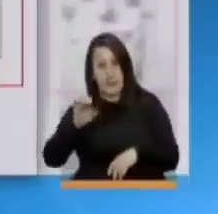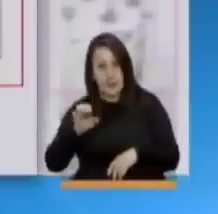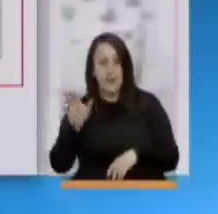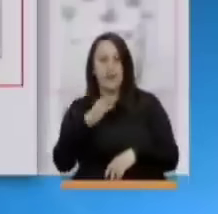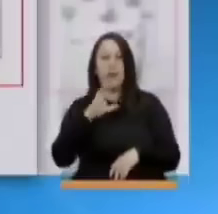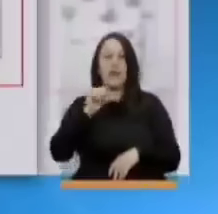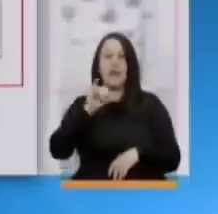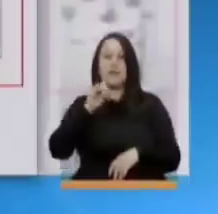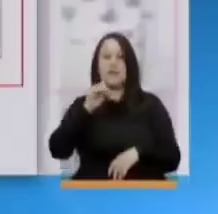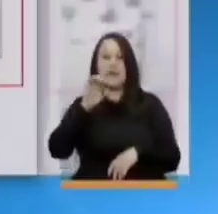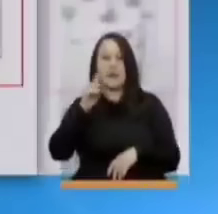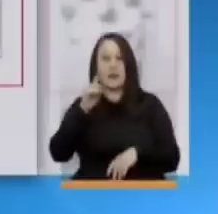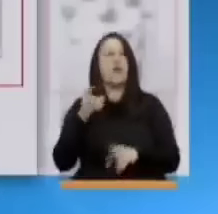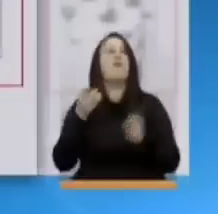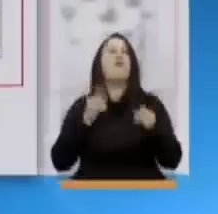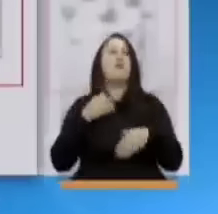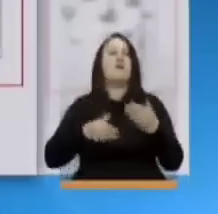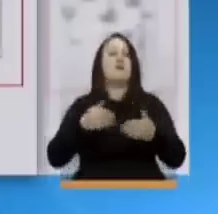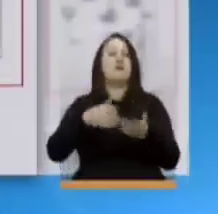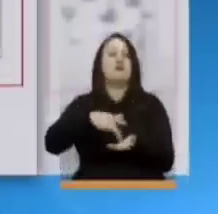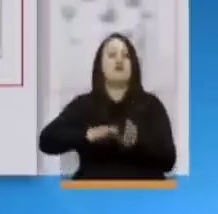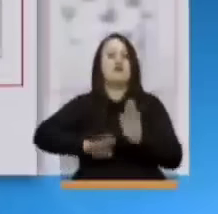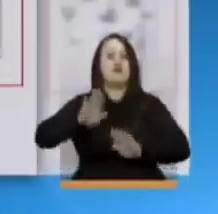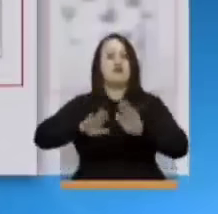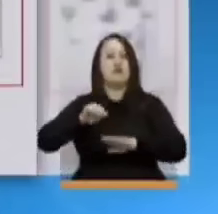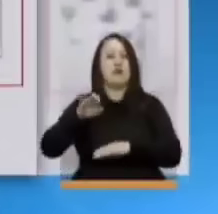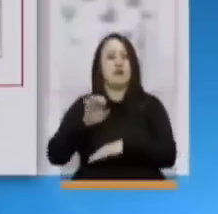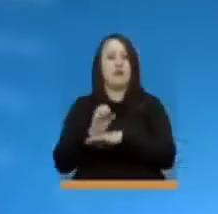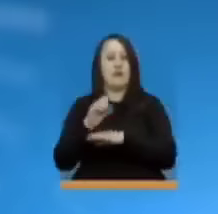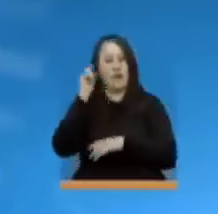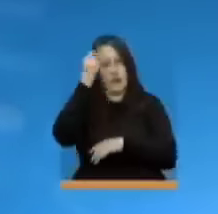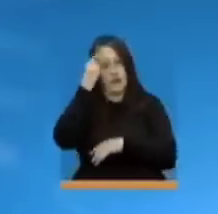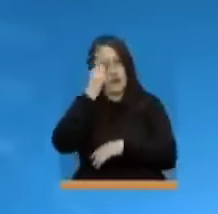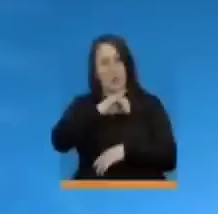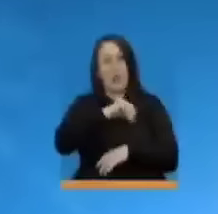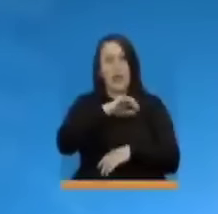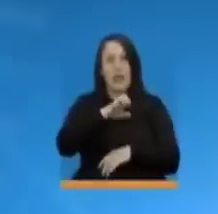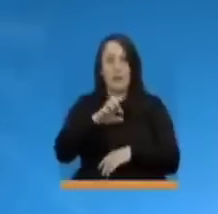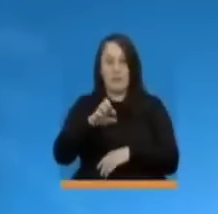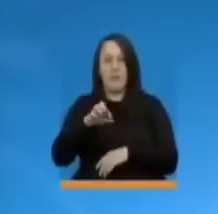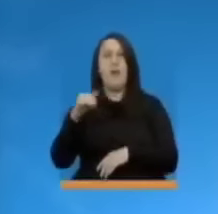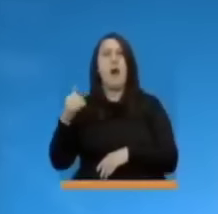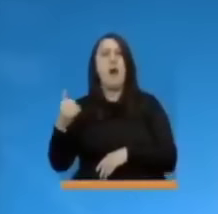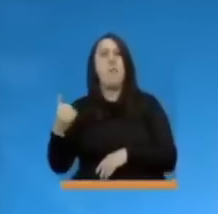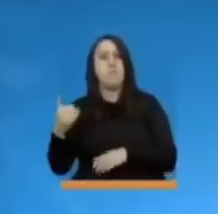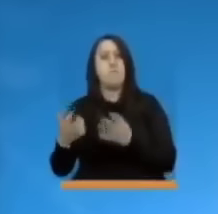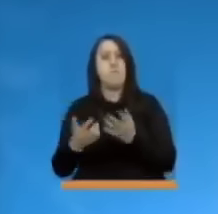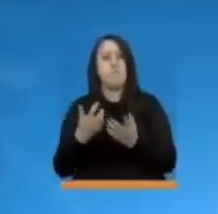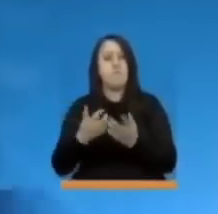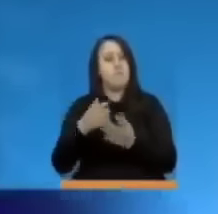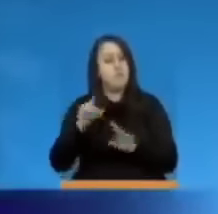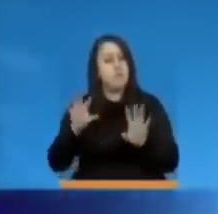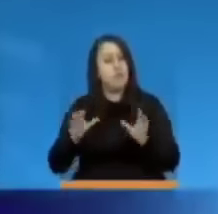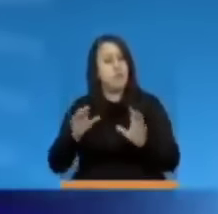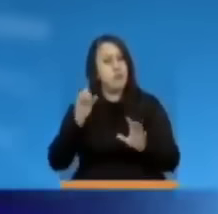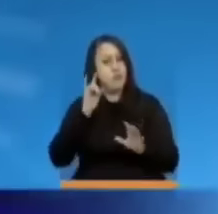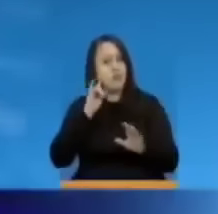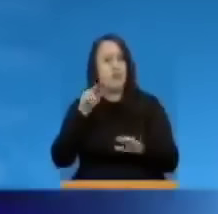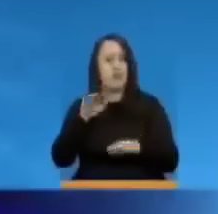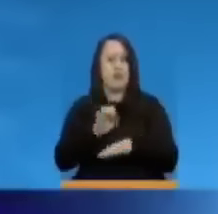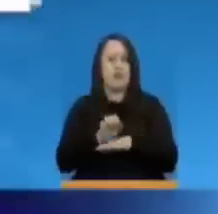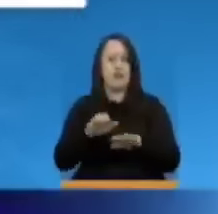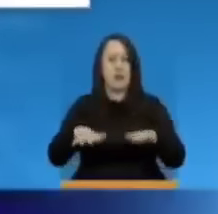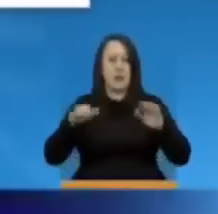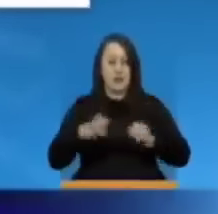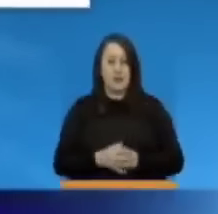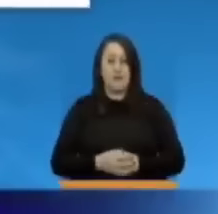han participado en procesos de contratación con entidades gubernamentales, tales como la JEP, donde se instaló un sistema de sonido en un auditorio de la entidad, y